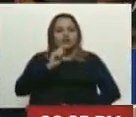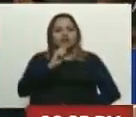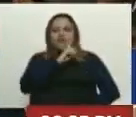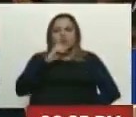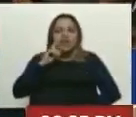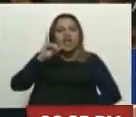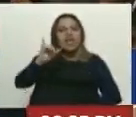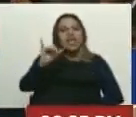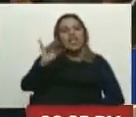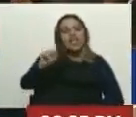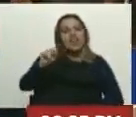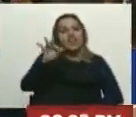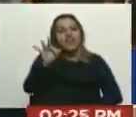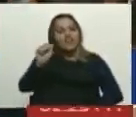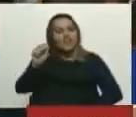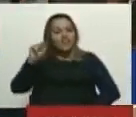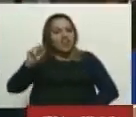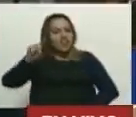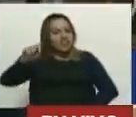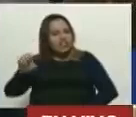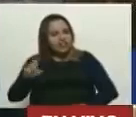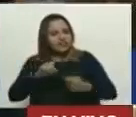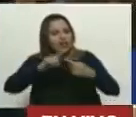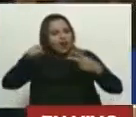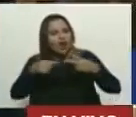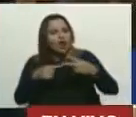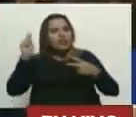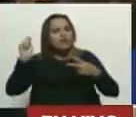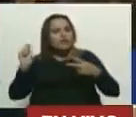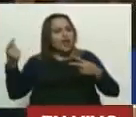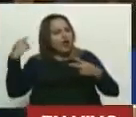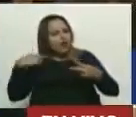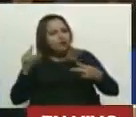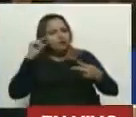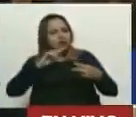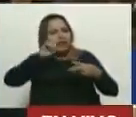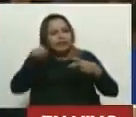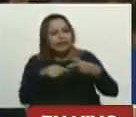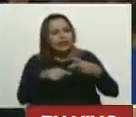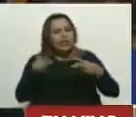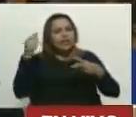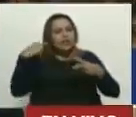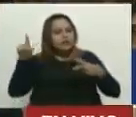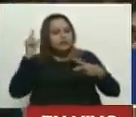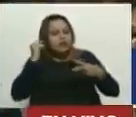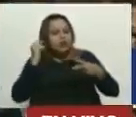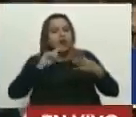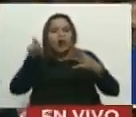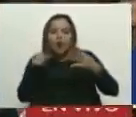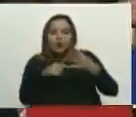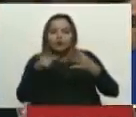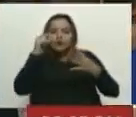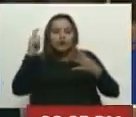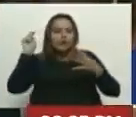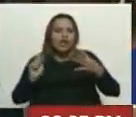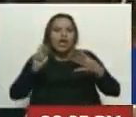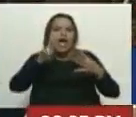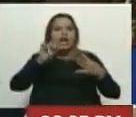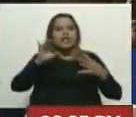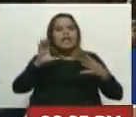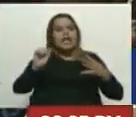a la diputada Yurami, a la diputada Marc Levis, al diputado Ricardo, que no está presente, al diputado